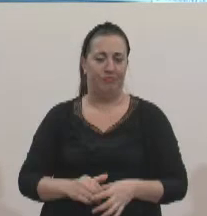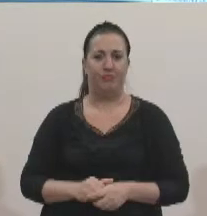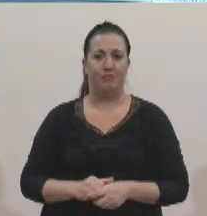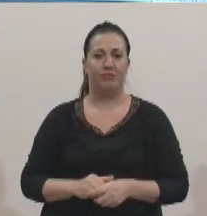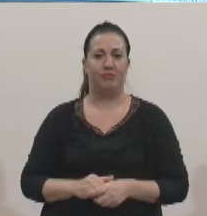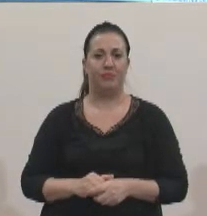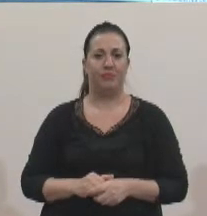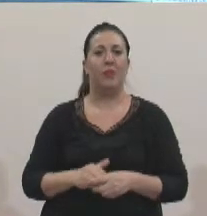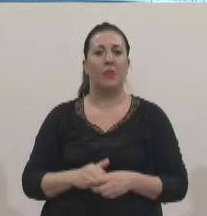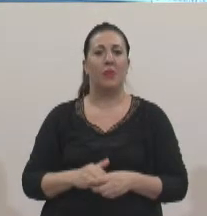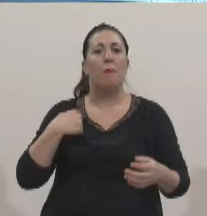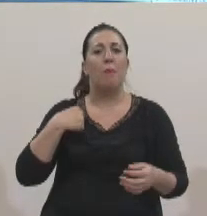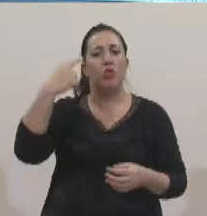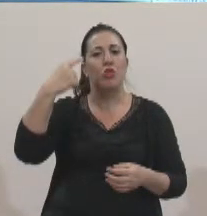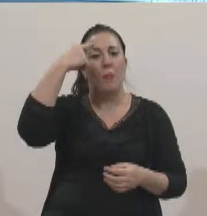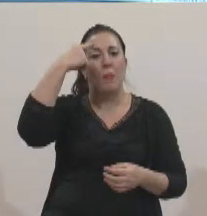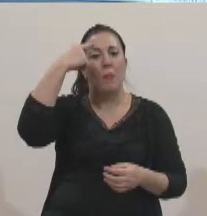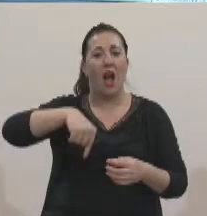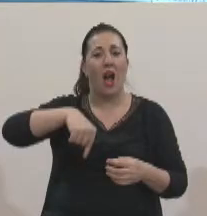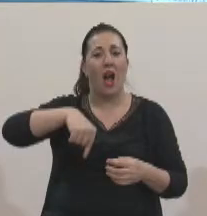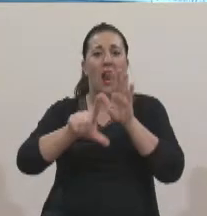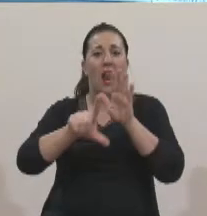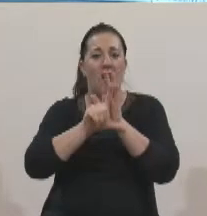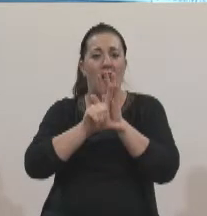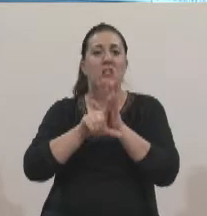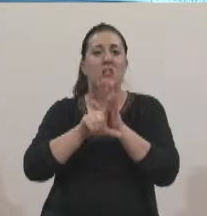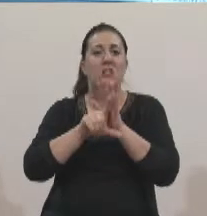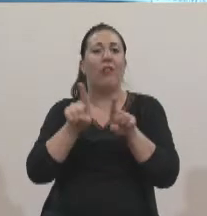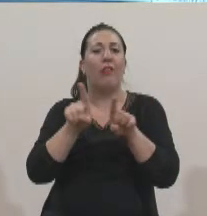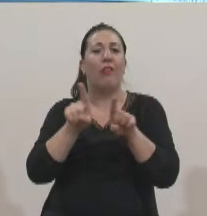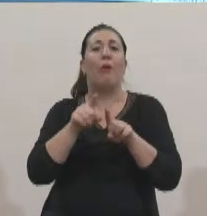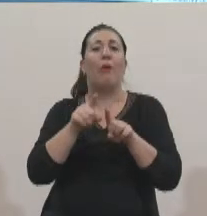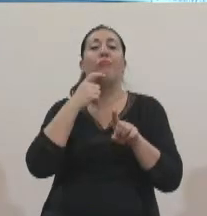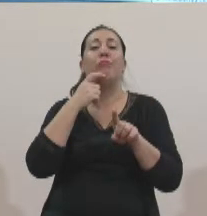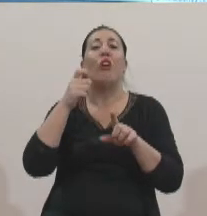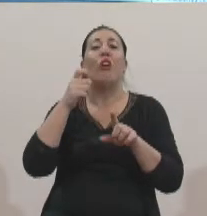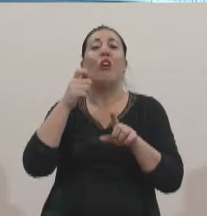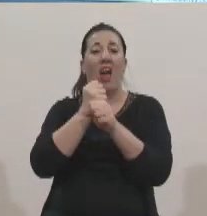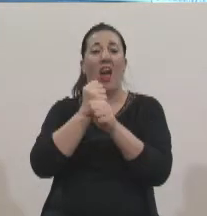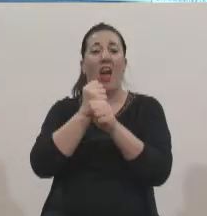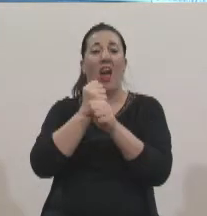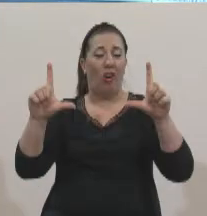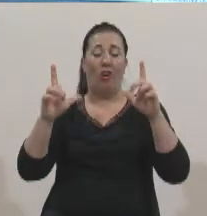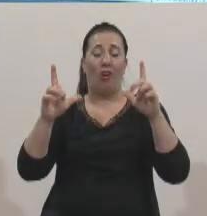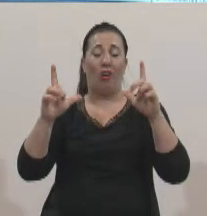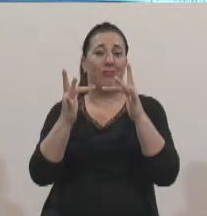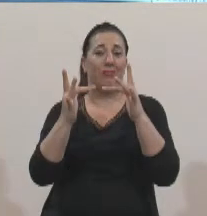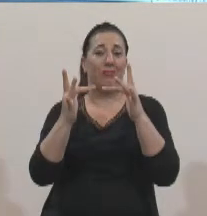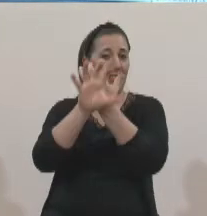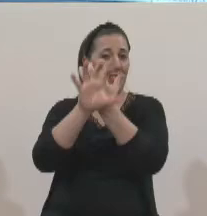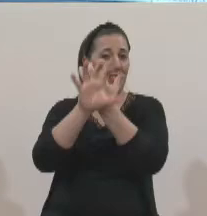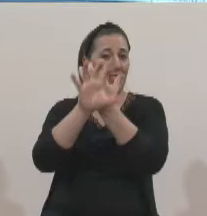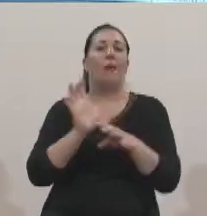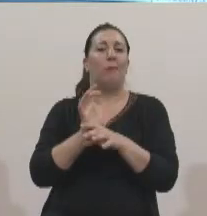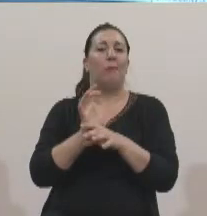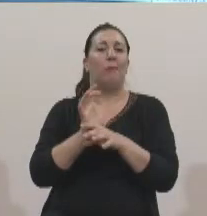Es por esto que considero que estamos ante una ley que desalienta el teletrabajo y el trabajo en general, porque hay